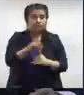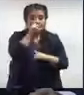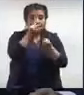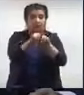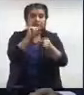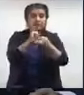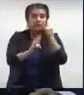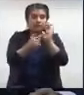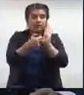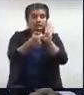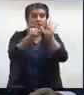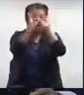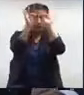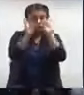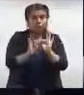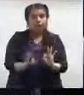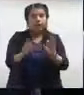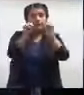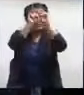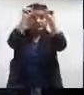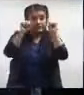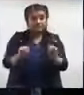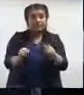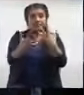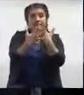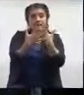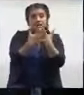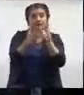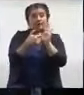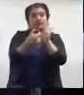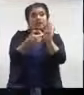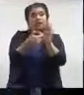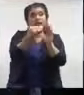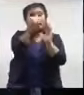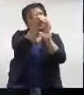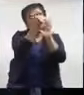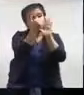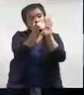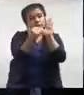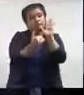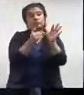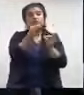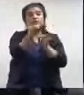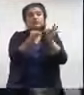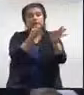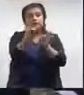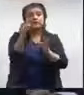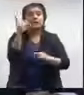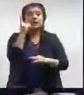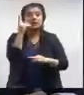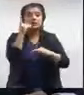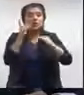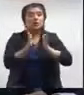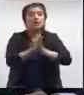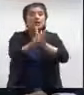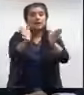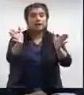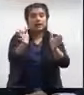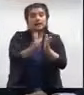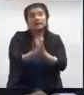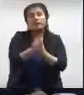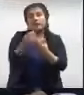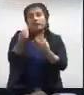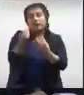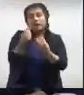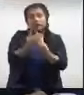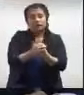Concluyendo de esta manera el sistema penitenciario, vamos a la descripción y explicación de la Dirección General de